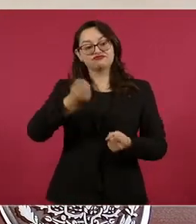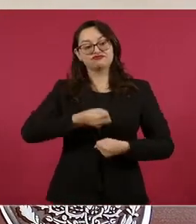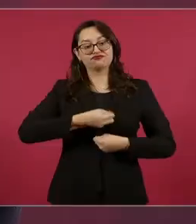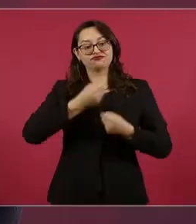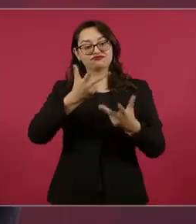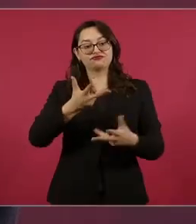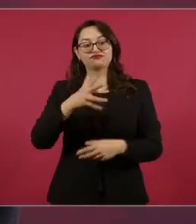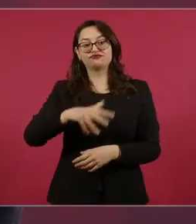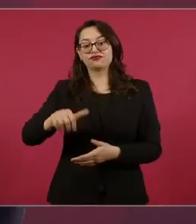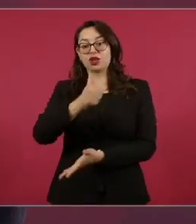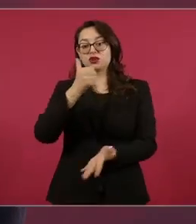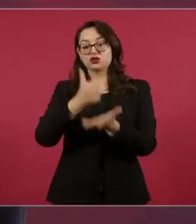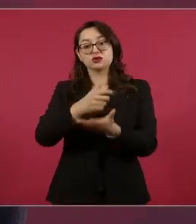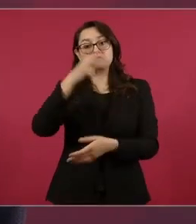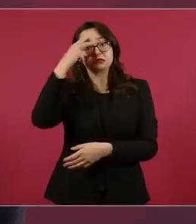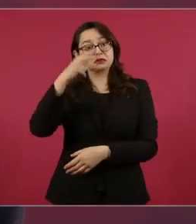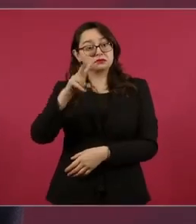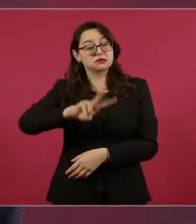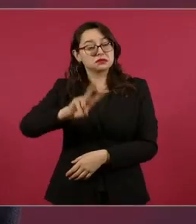más